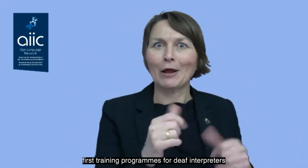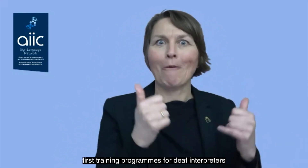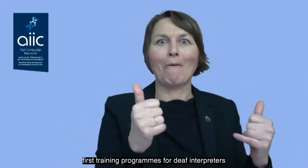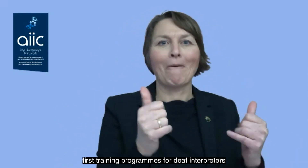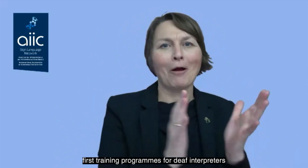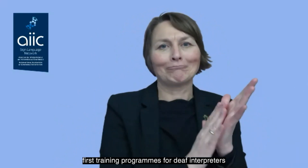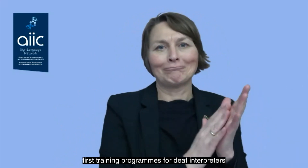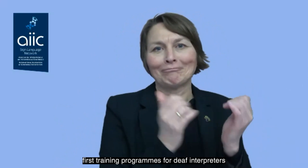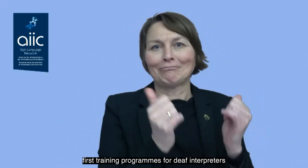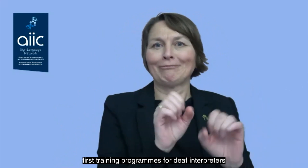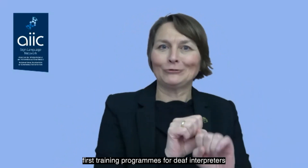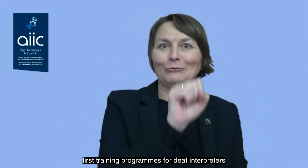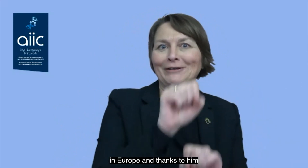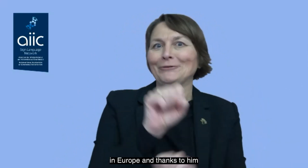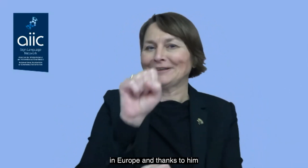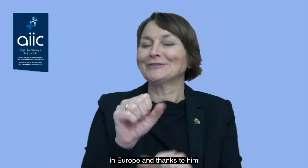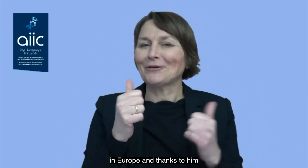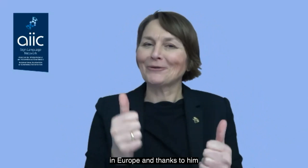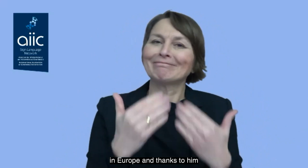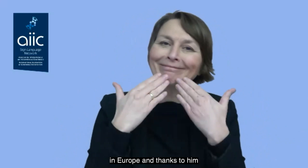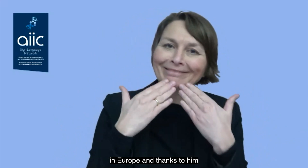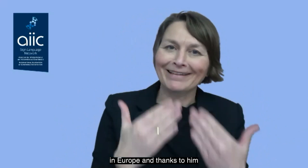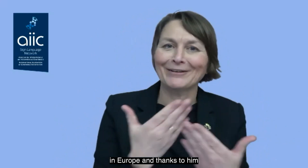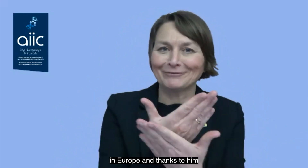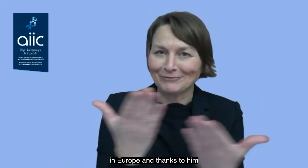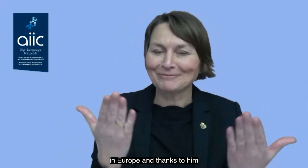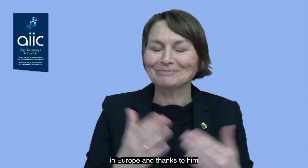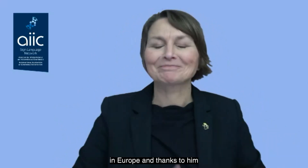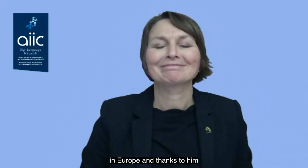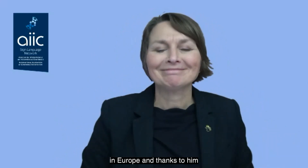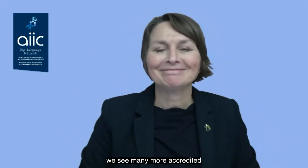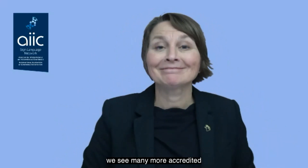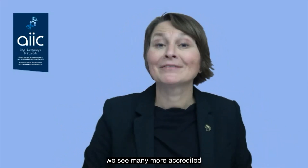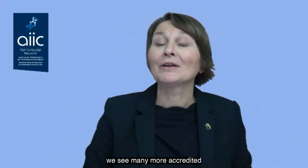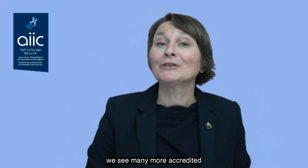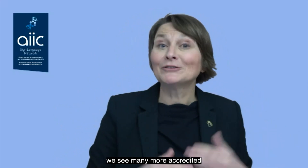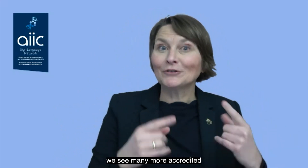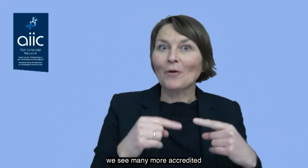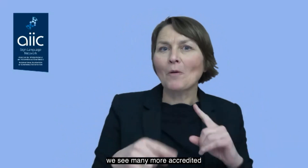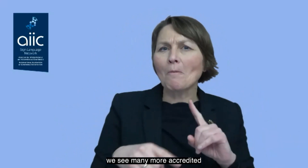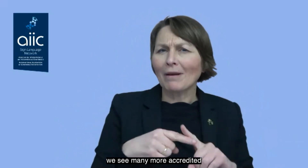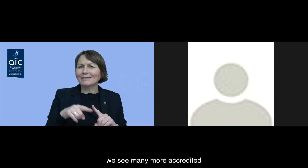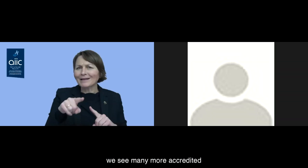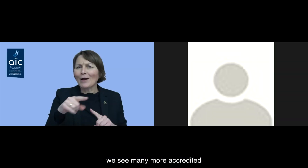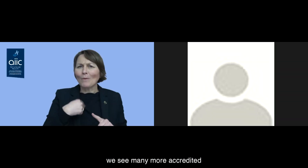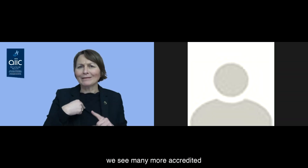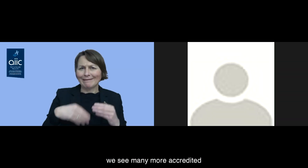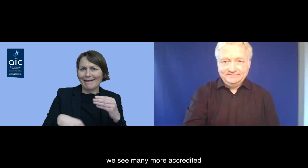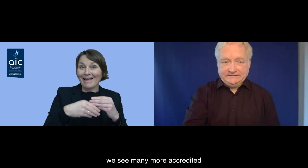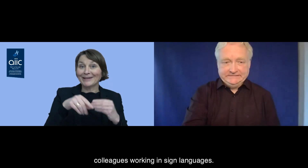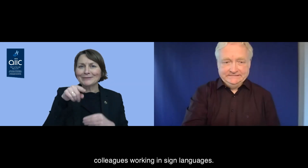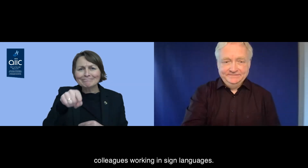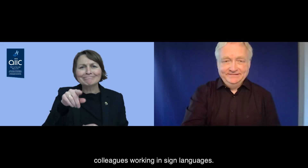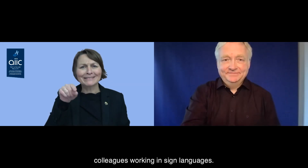de intérpretes sordos en Europa y fue gracias a él que podemos ver que